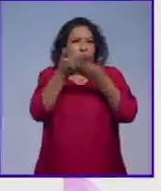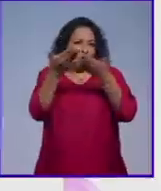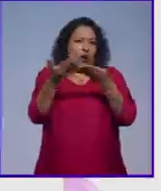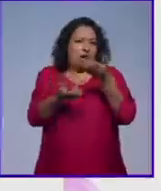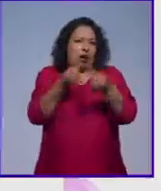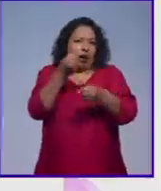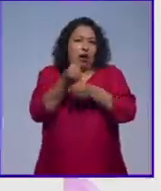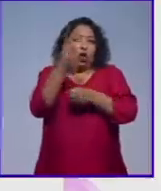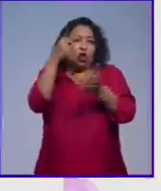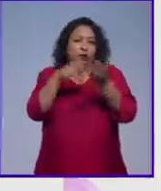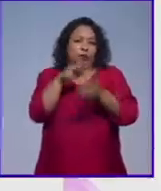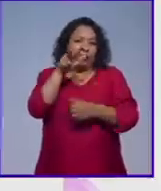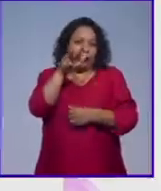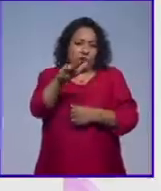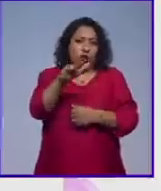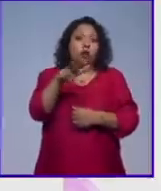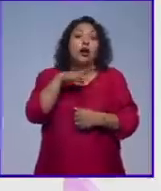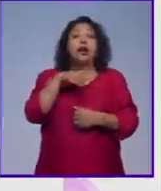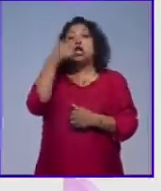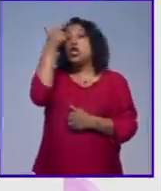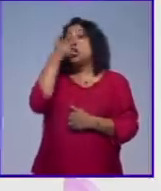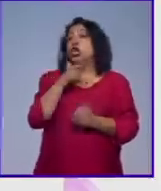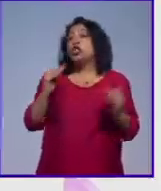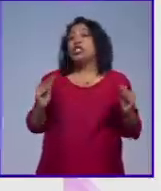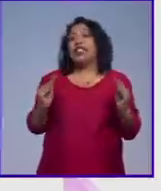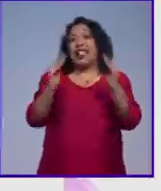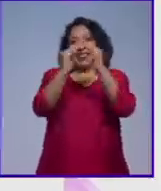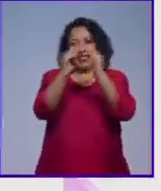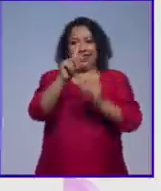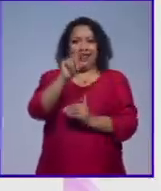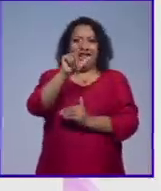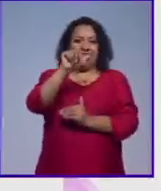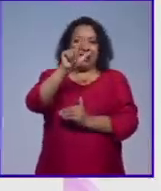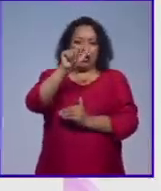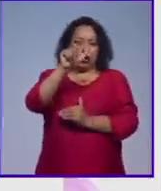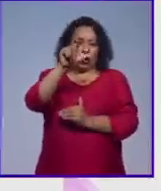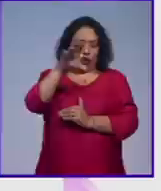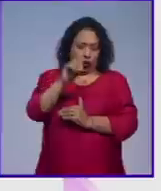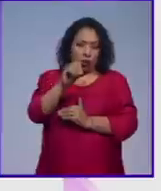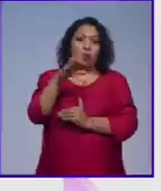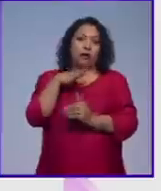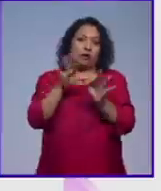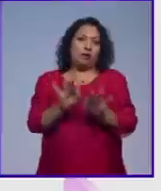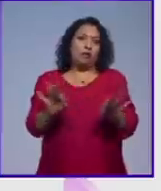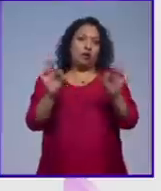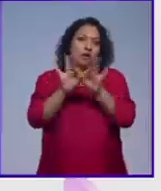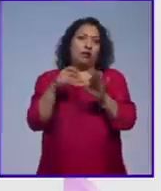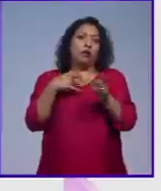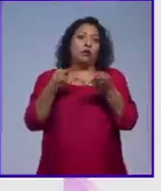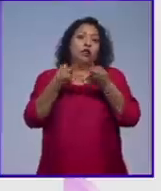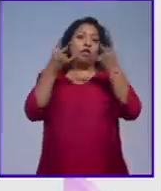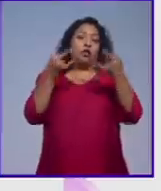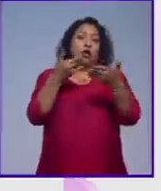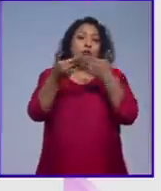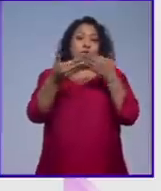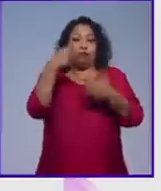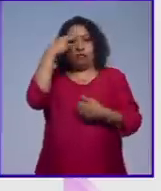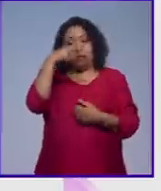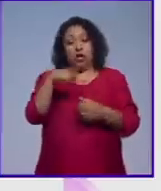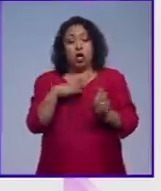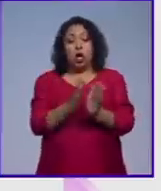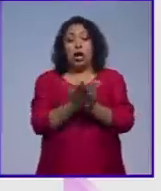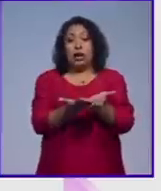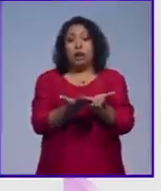también 2018, La noche de Tlatelolco, uno de los años más importantes en la historia contemporánea de México. Y es un libro que se quedó, bueno,